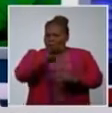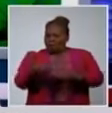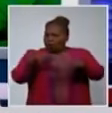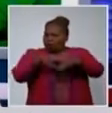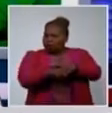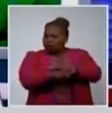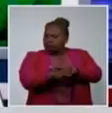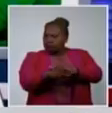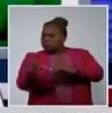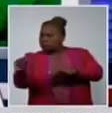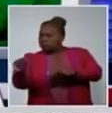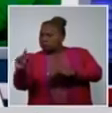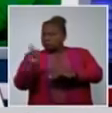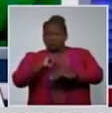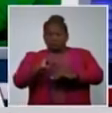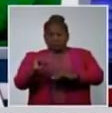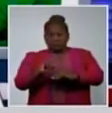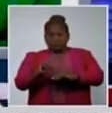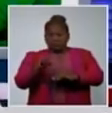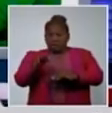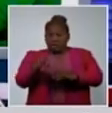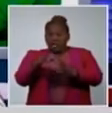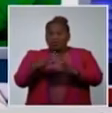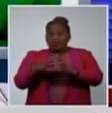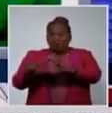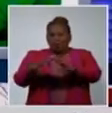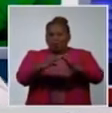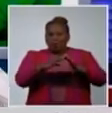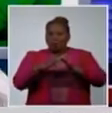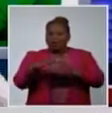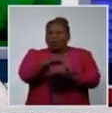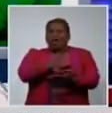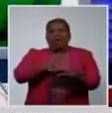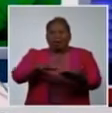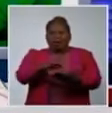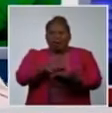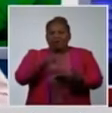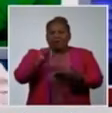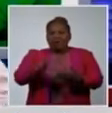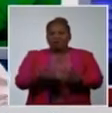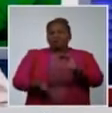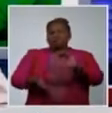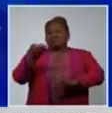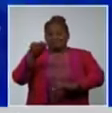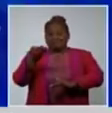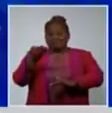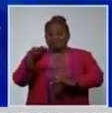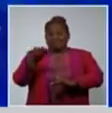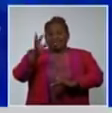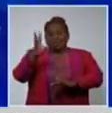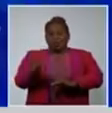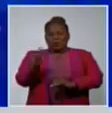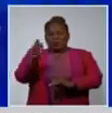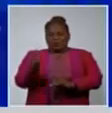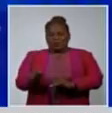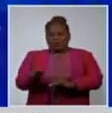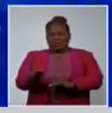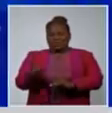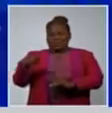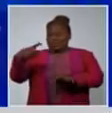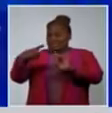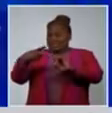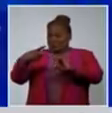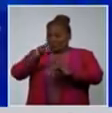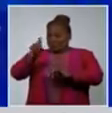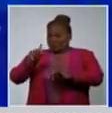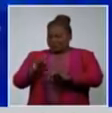fue una transmisión comunitaria yo como natural internet en el mundo de calle doctor una persona